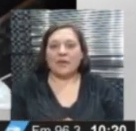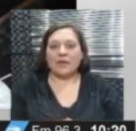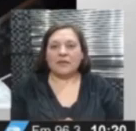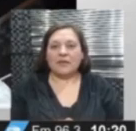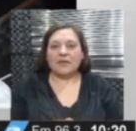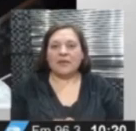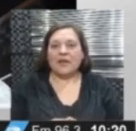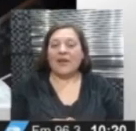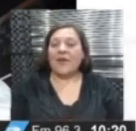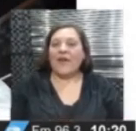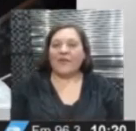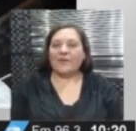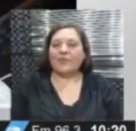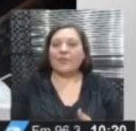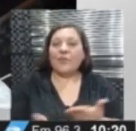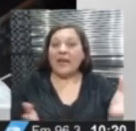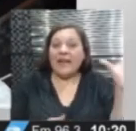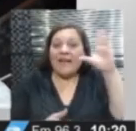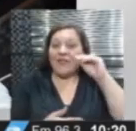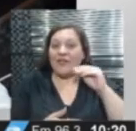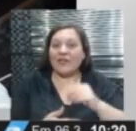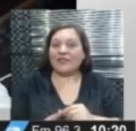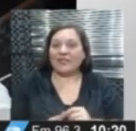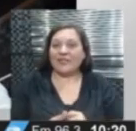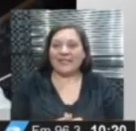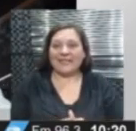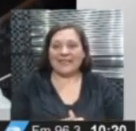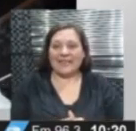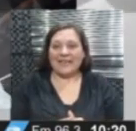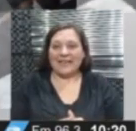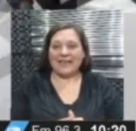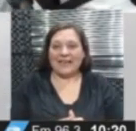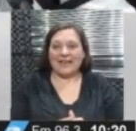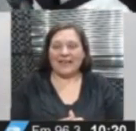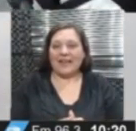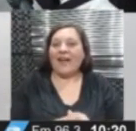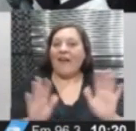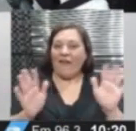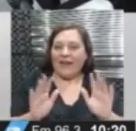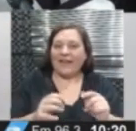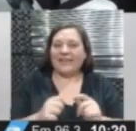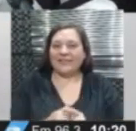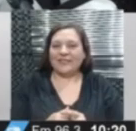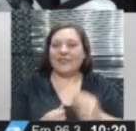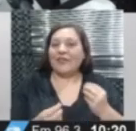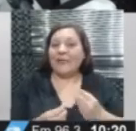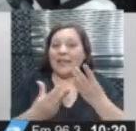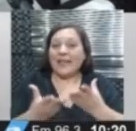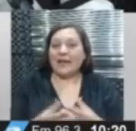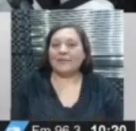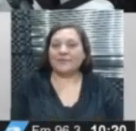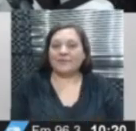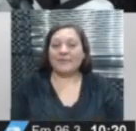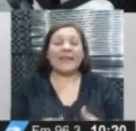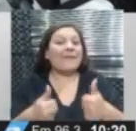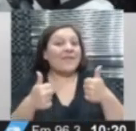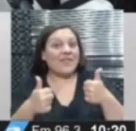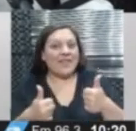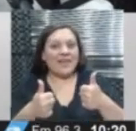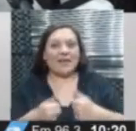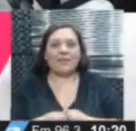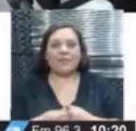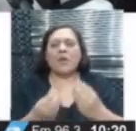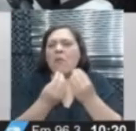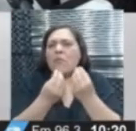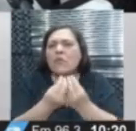que Hola Leticia cómo estás A ver un poquito sí Cómo estás Muy bien bueno Muchas gracias